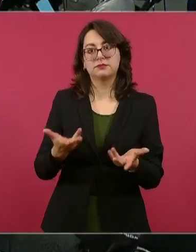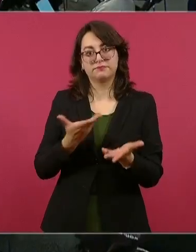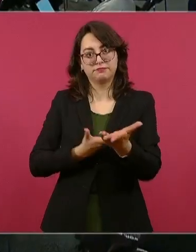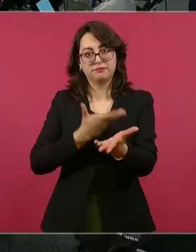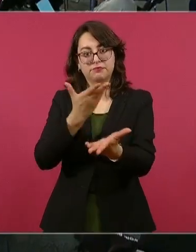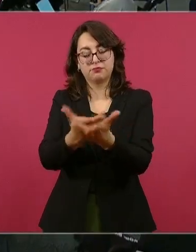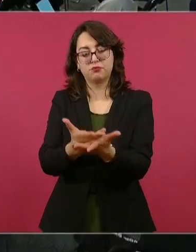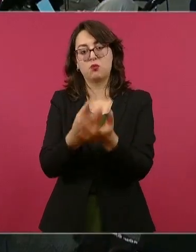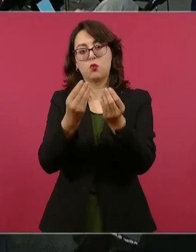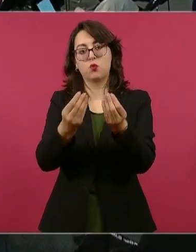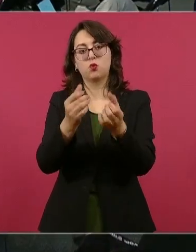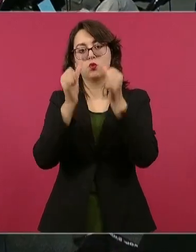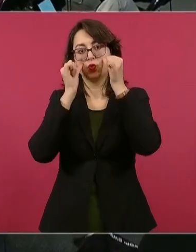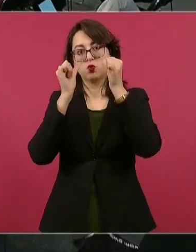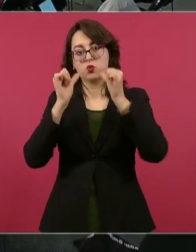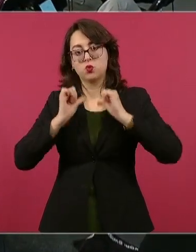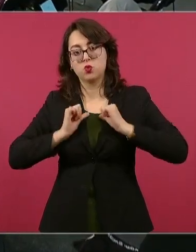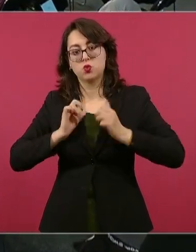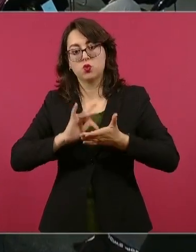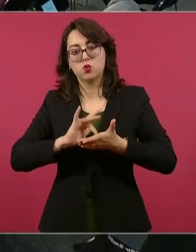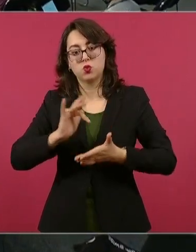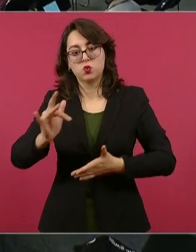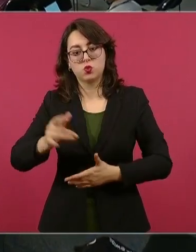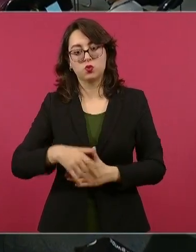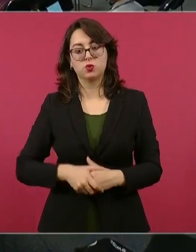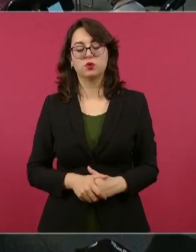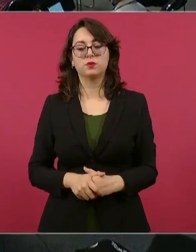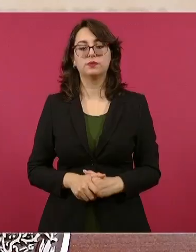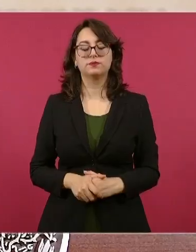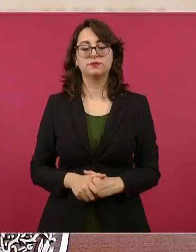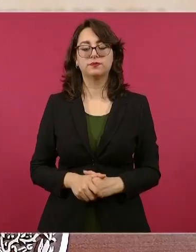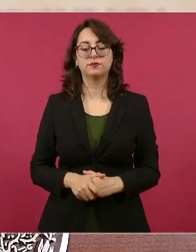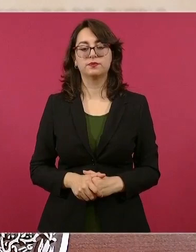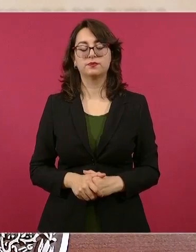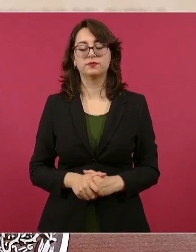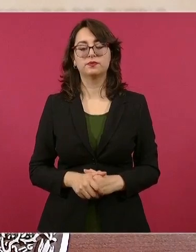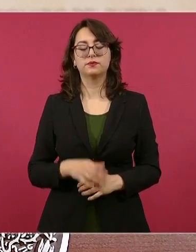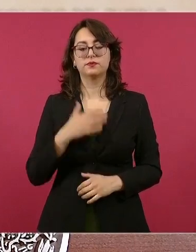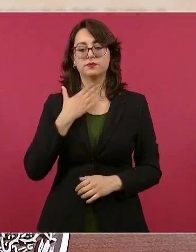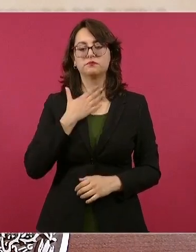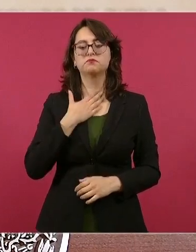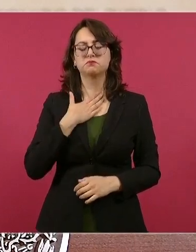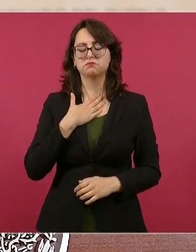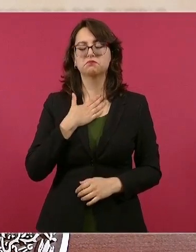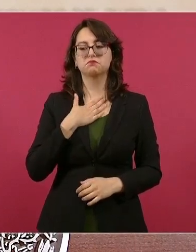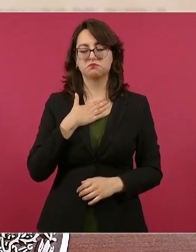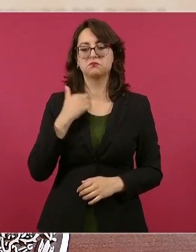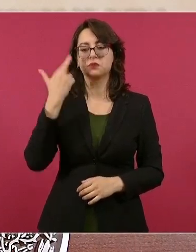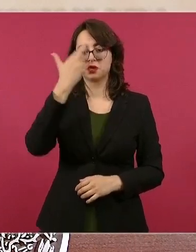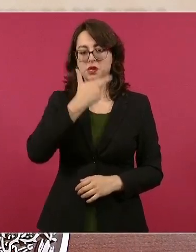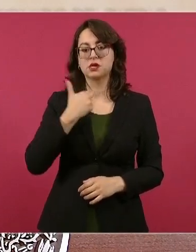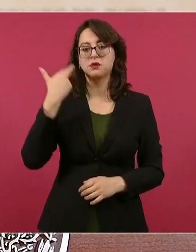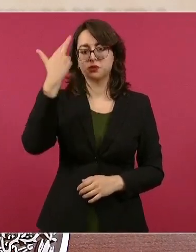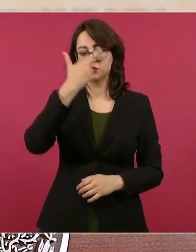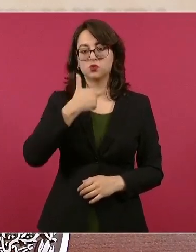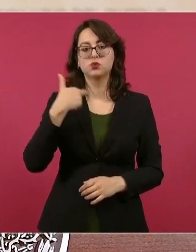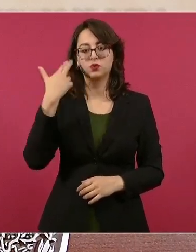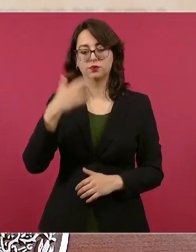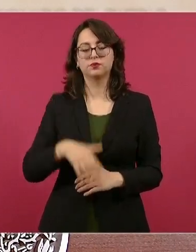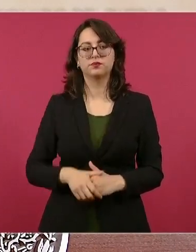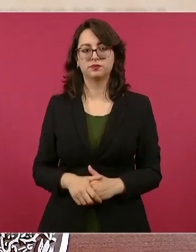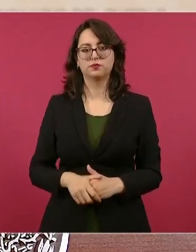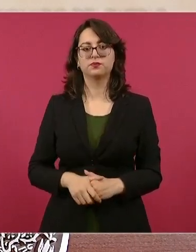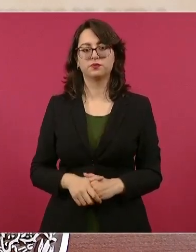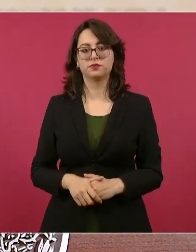Sí, lo vemos, ¿no? En el caso de la protección de animales, ya se